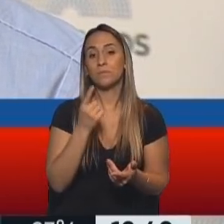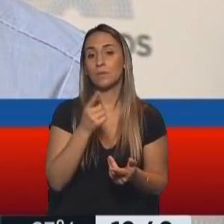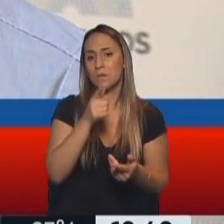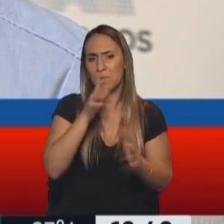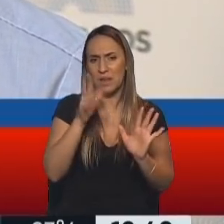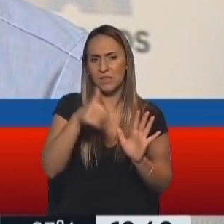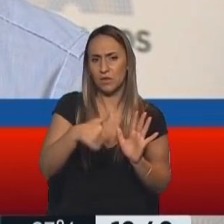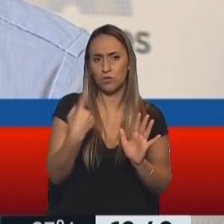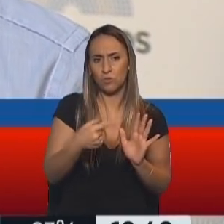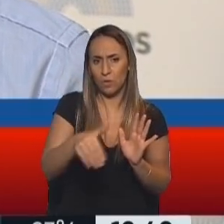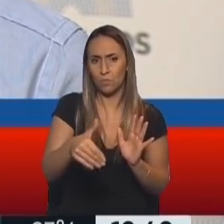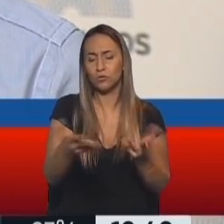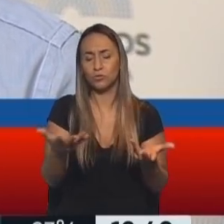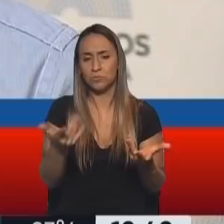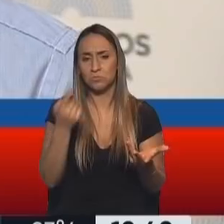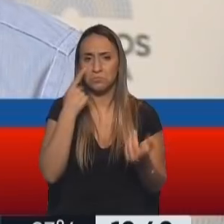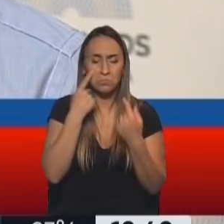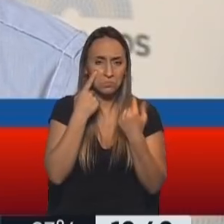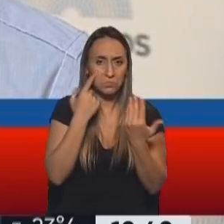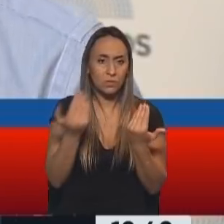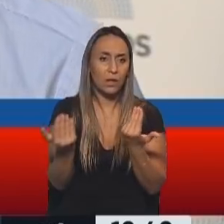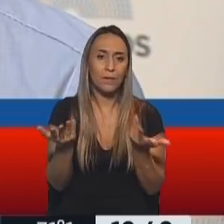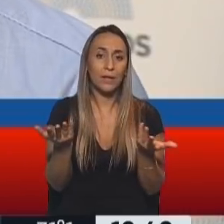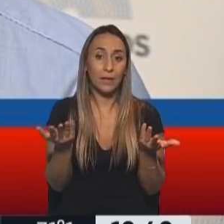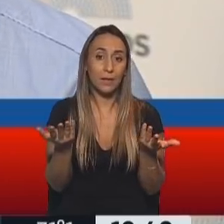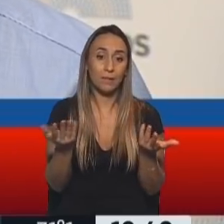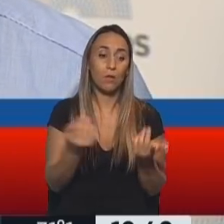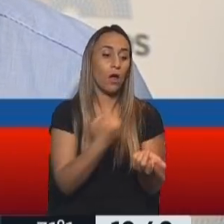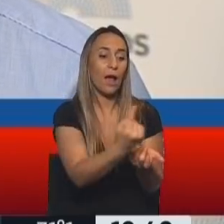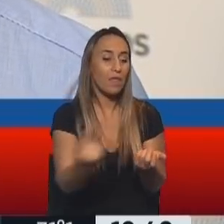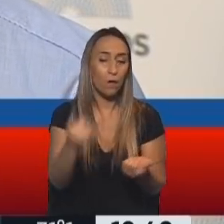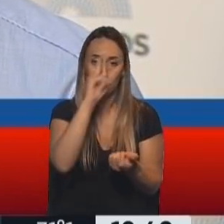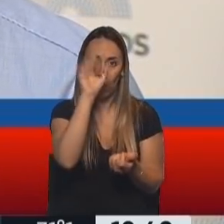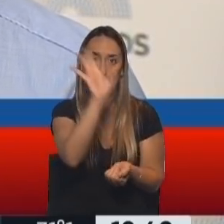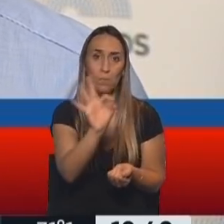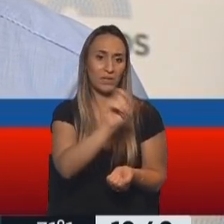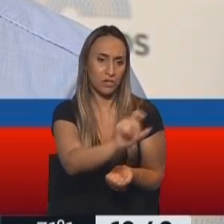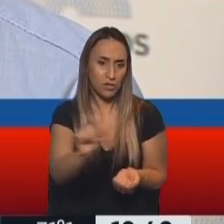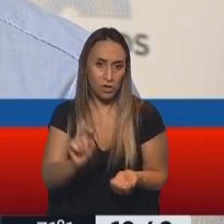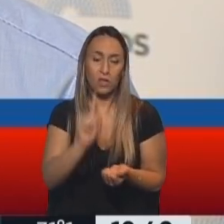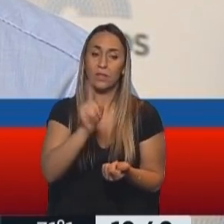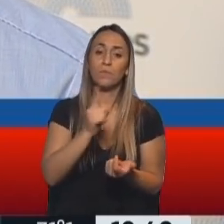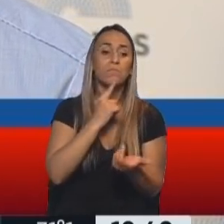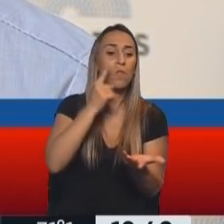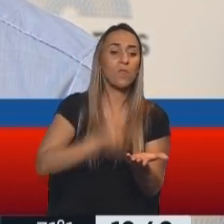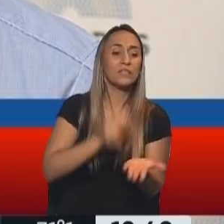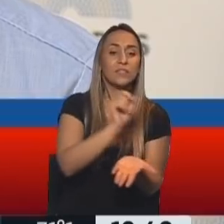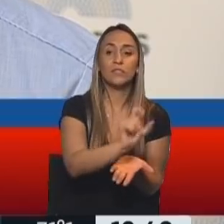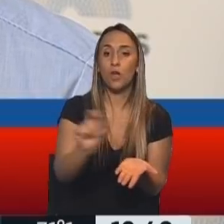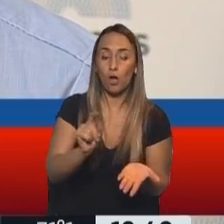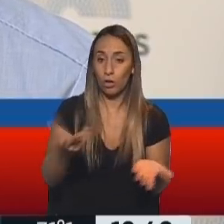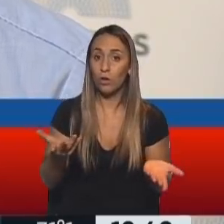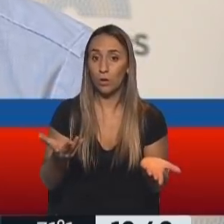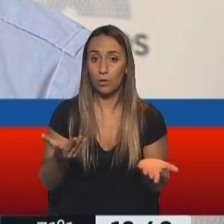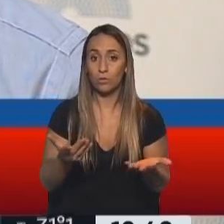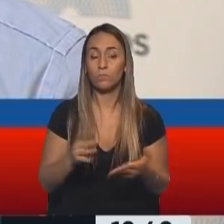voces relevantes que tienen que dar su opinión y su dictamen respecto a este acuerdo que viene